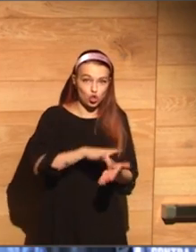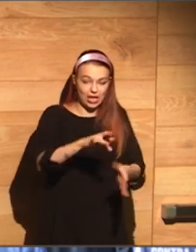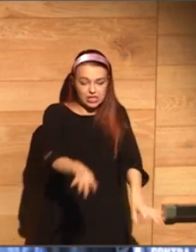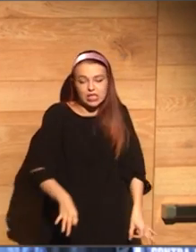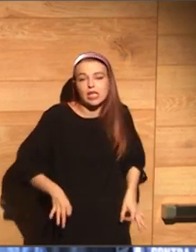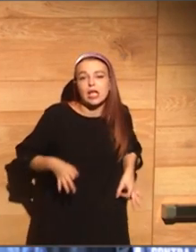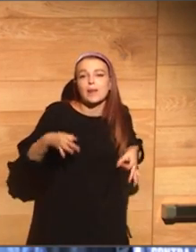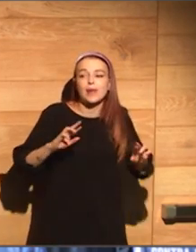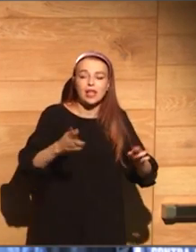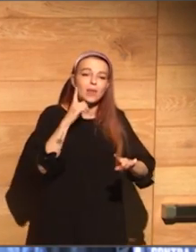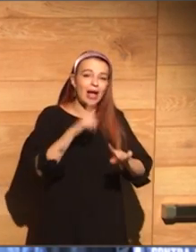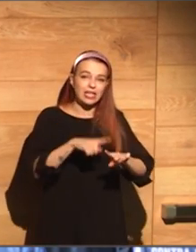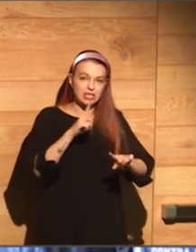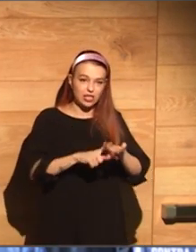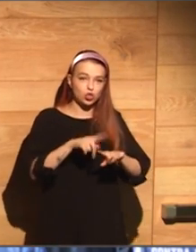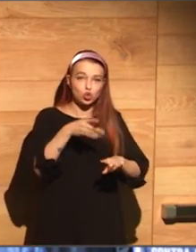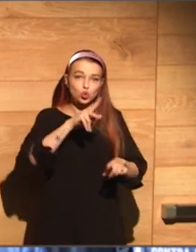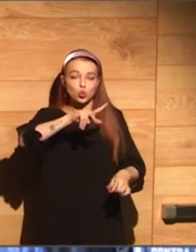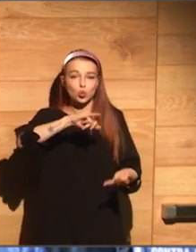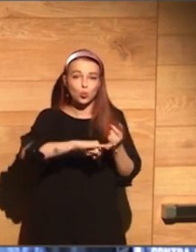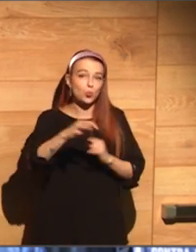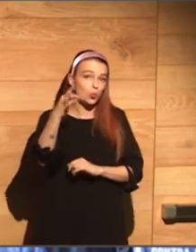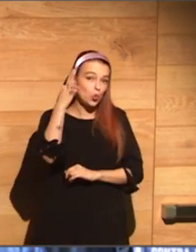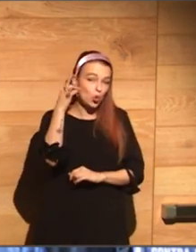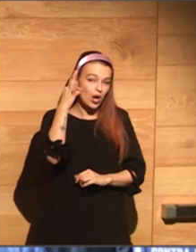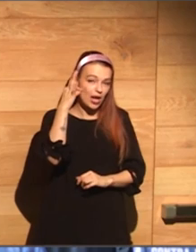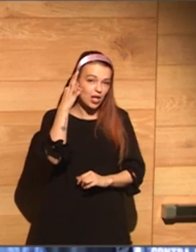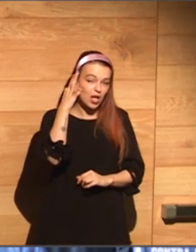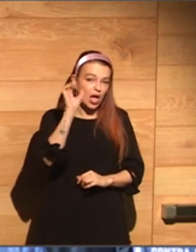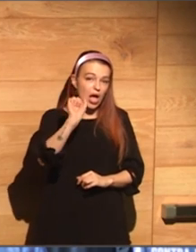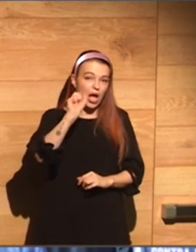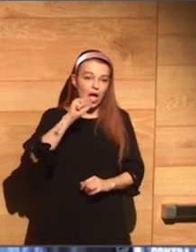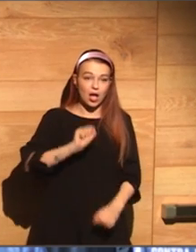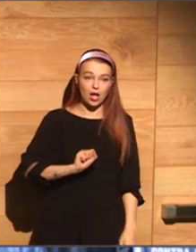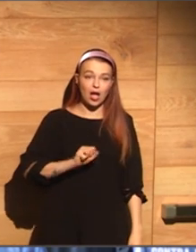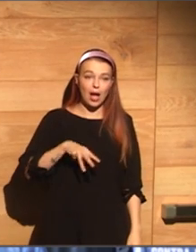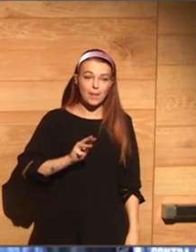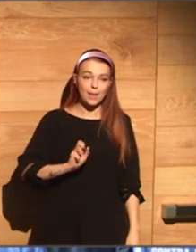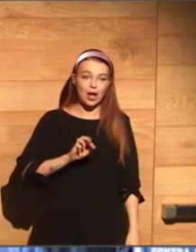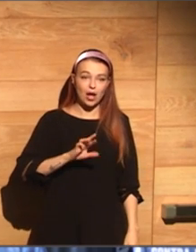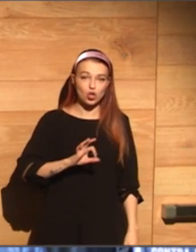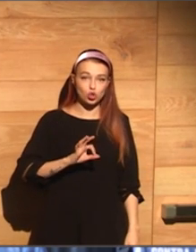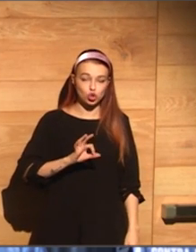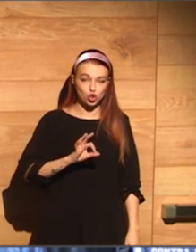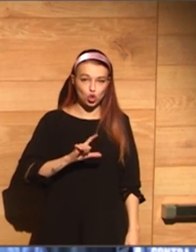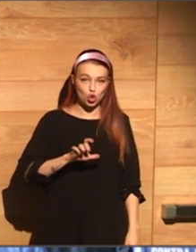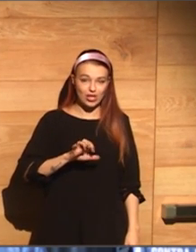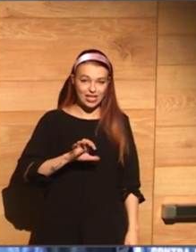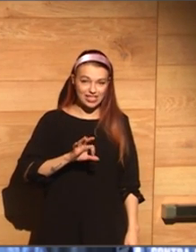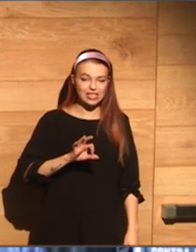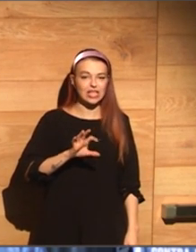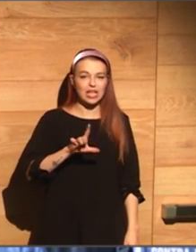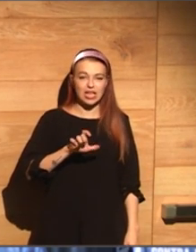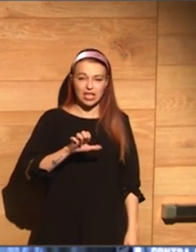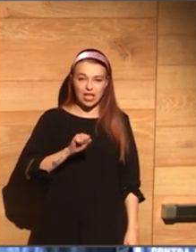Berlanga. Su mujer, que es Amparo Soler Leal, que es una de las grandes cómplices de Berlanga a lo largo de toda